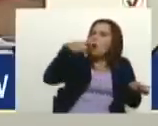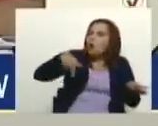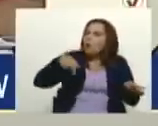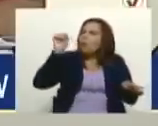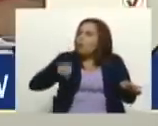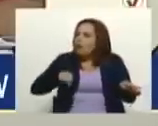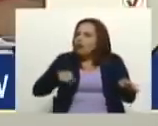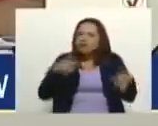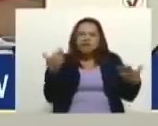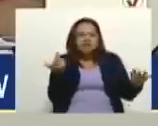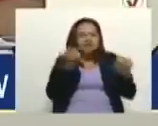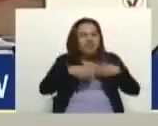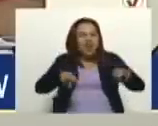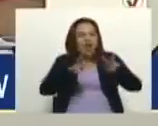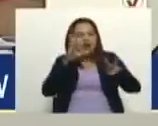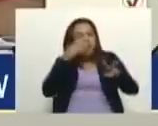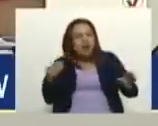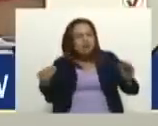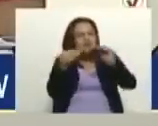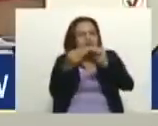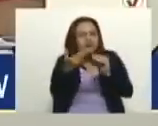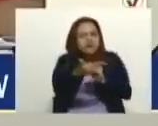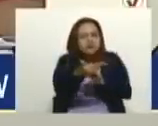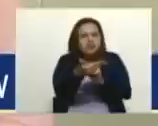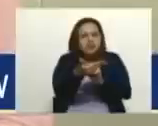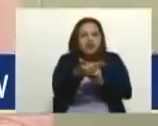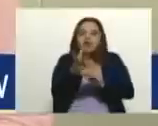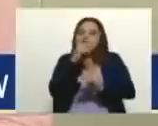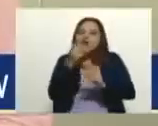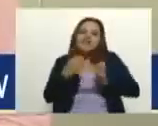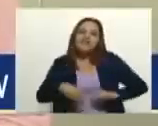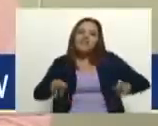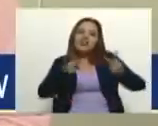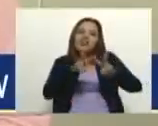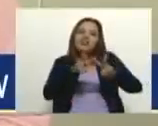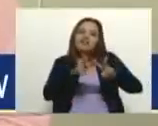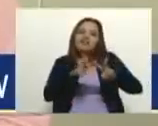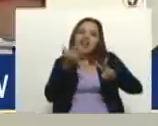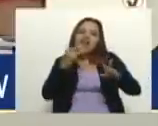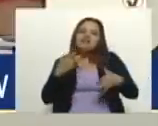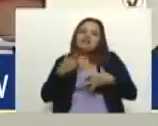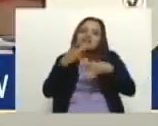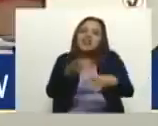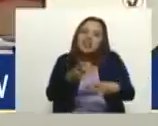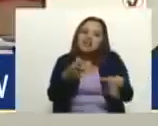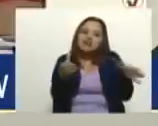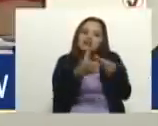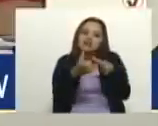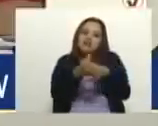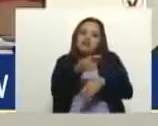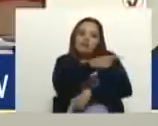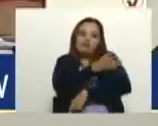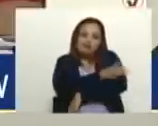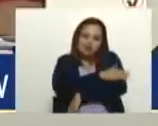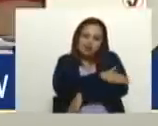valores? Aquí no hay valores, aquí es lo que es interés en el sector opositor. Con respecto